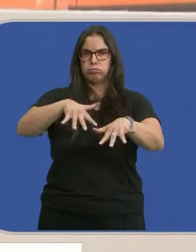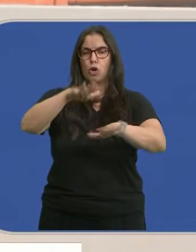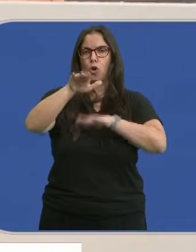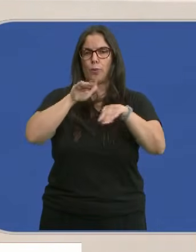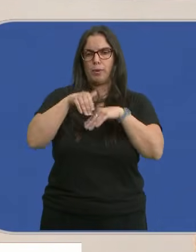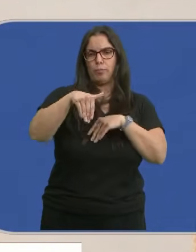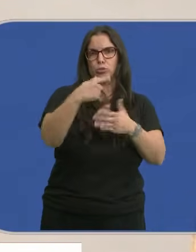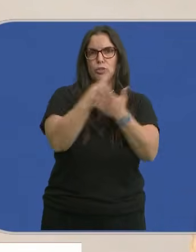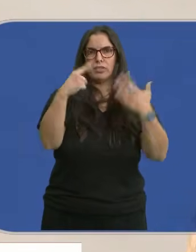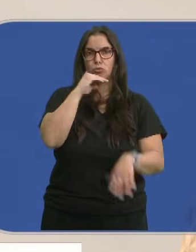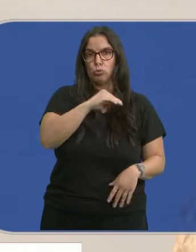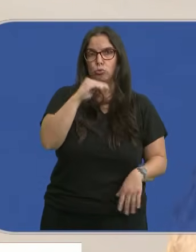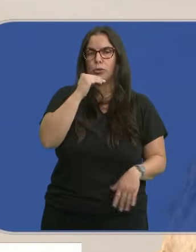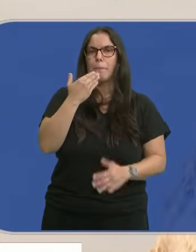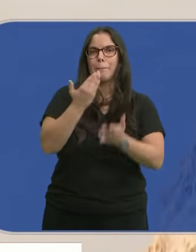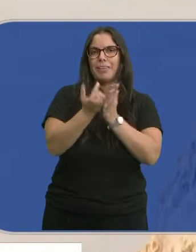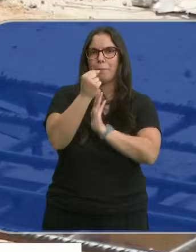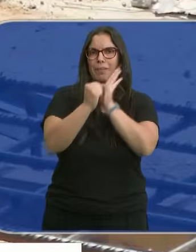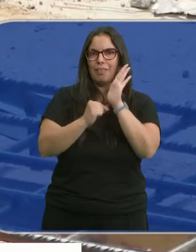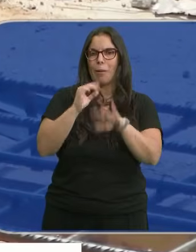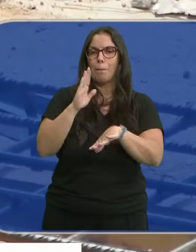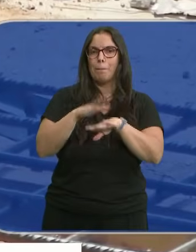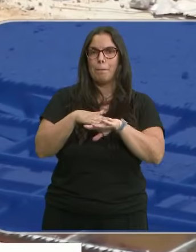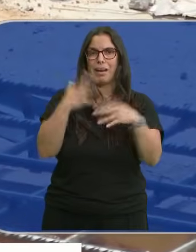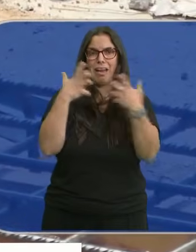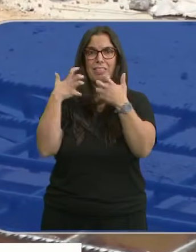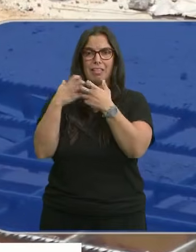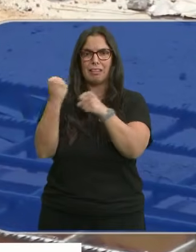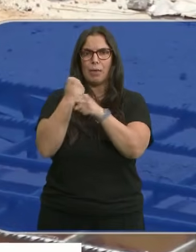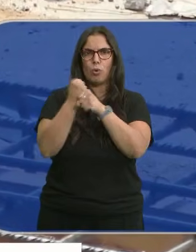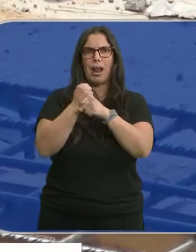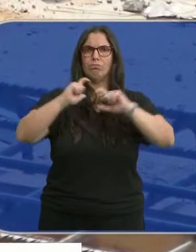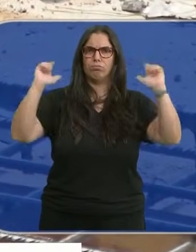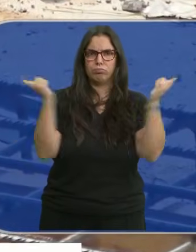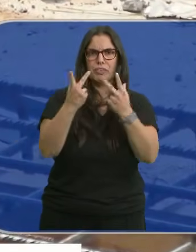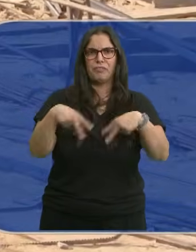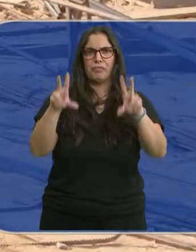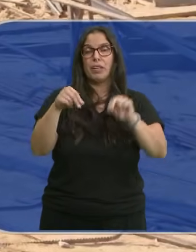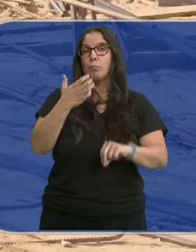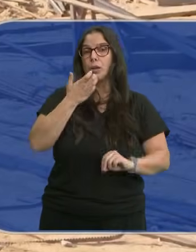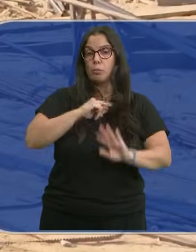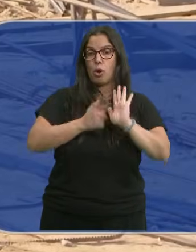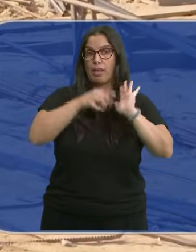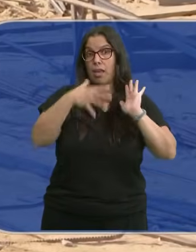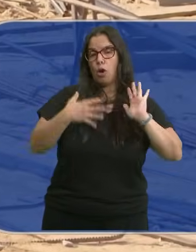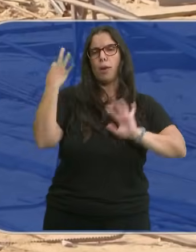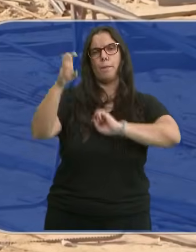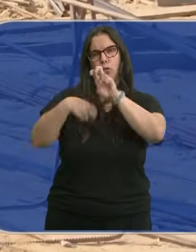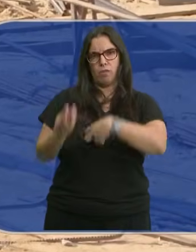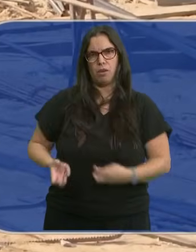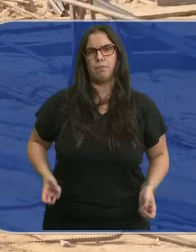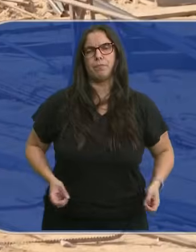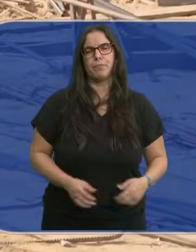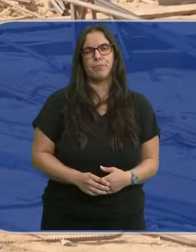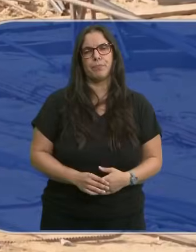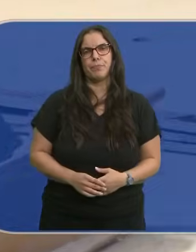el próximo 16 de octubre, pide medidas que acaben con la siniestralidad laboral, entre ellas, modificar la ley actual.